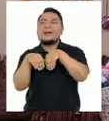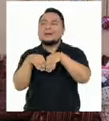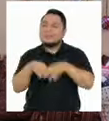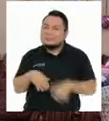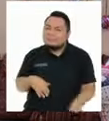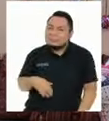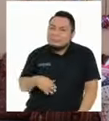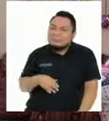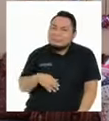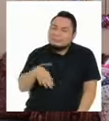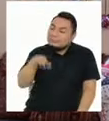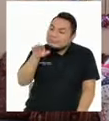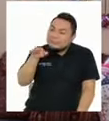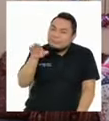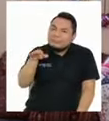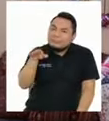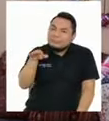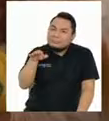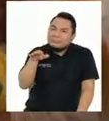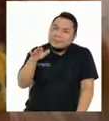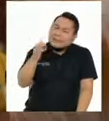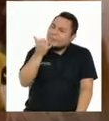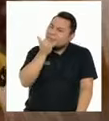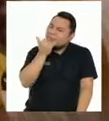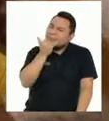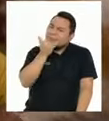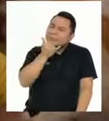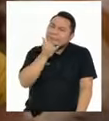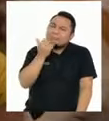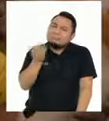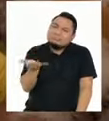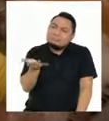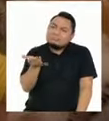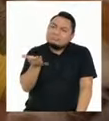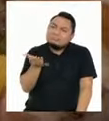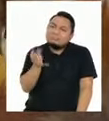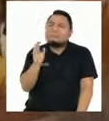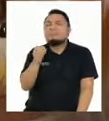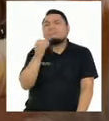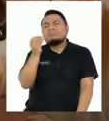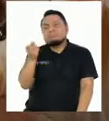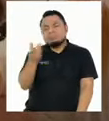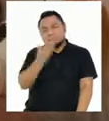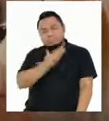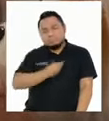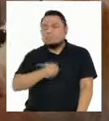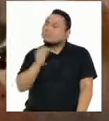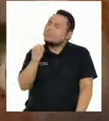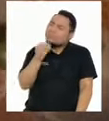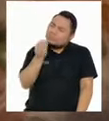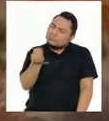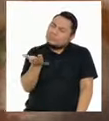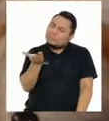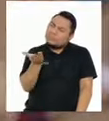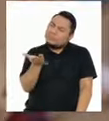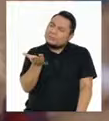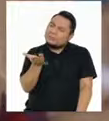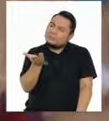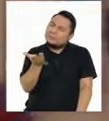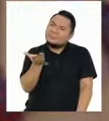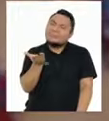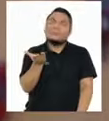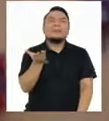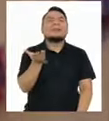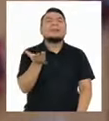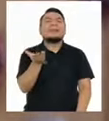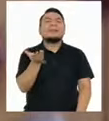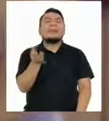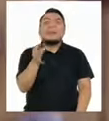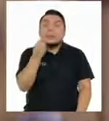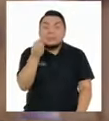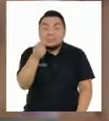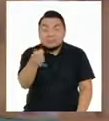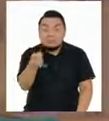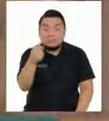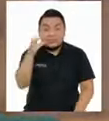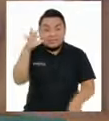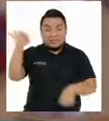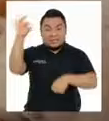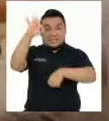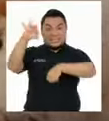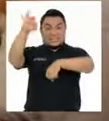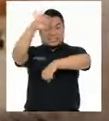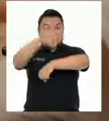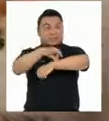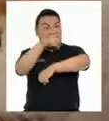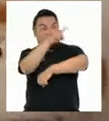Chancay, ¿qué pasa, compañero? ¿Por qué estás así? No. ¿Te picó una abeja en el